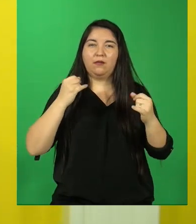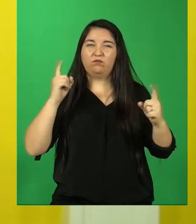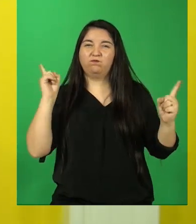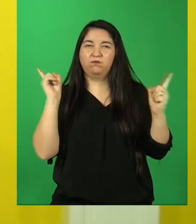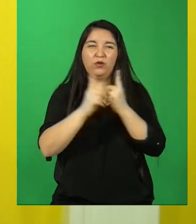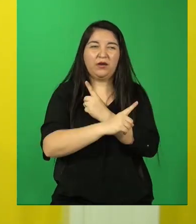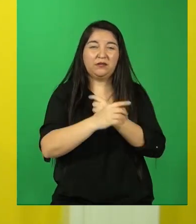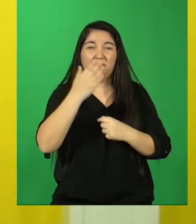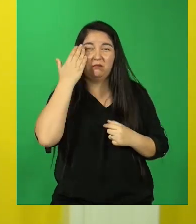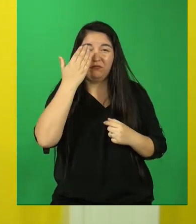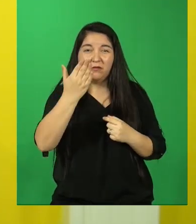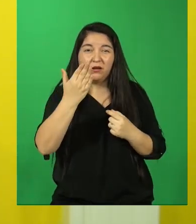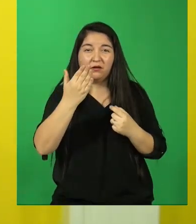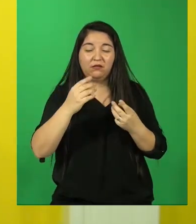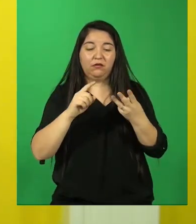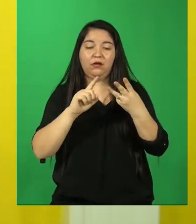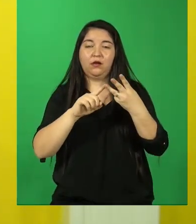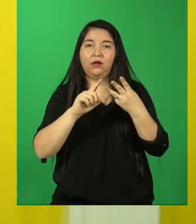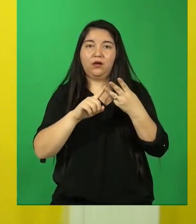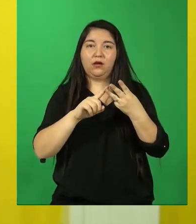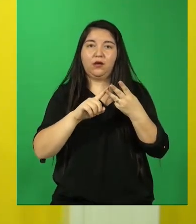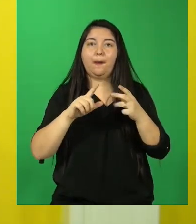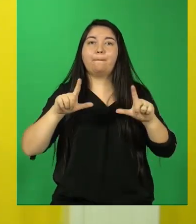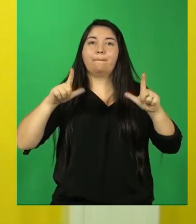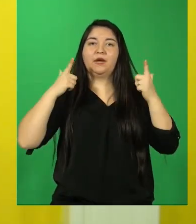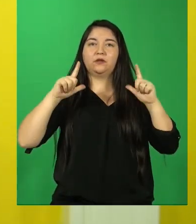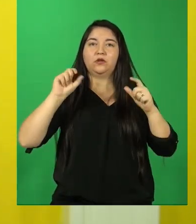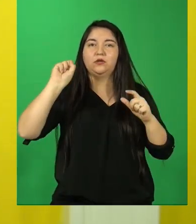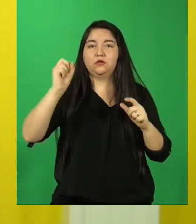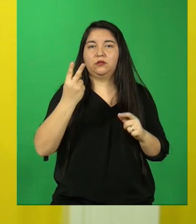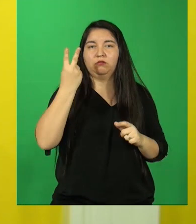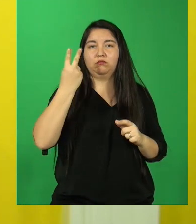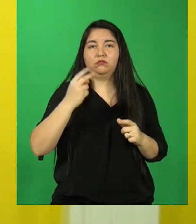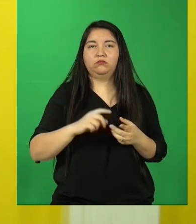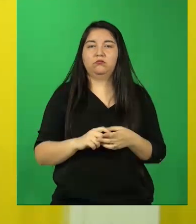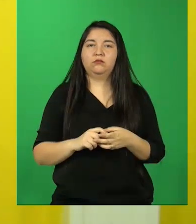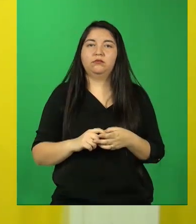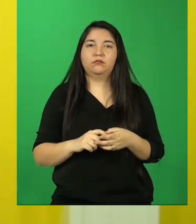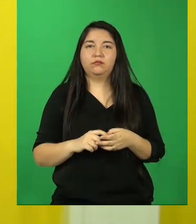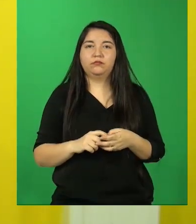antagonista y personaje secundario.